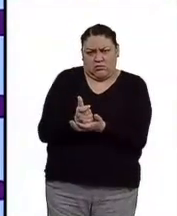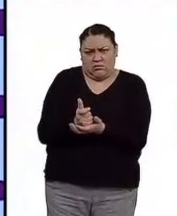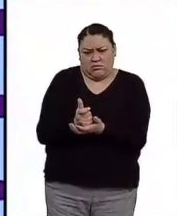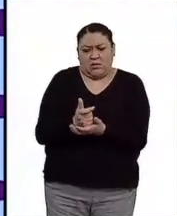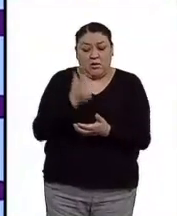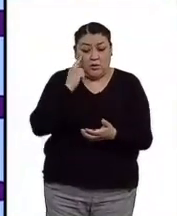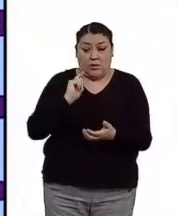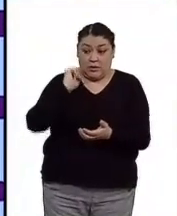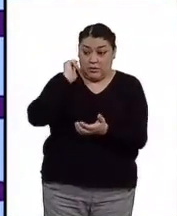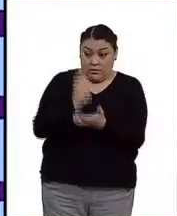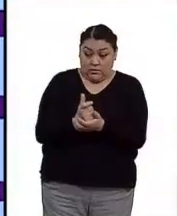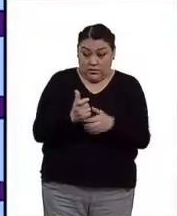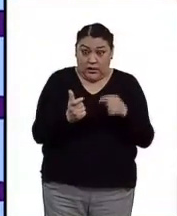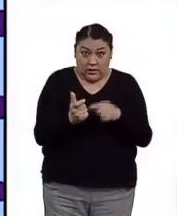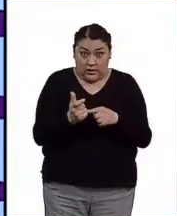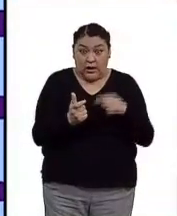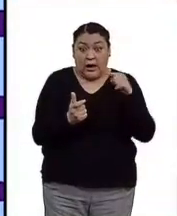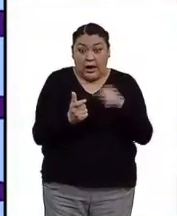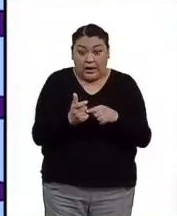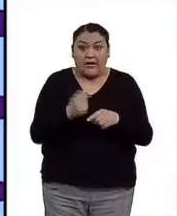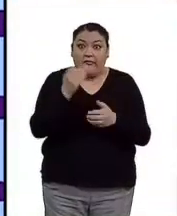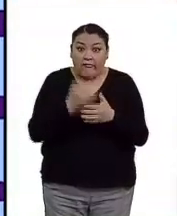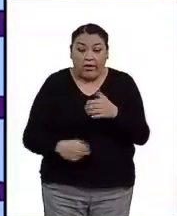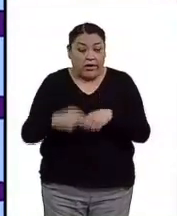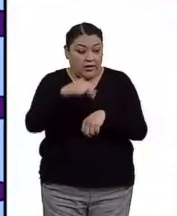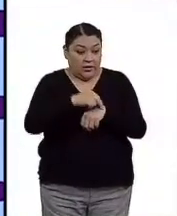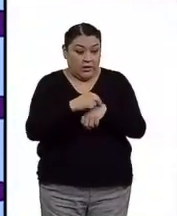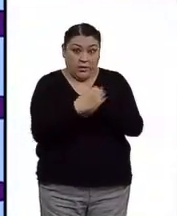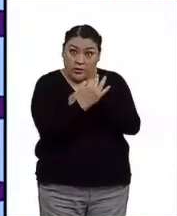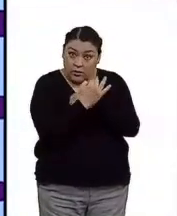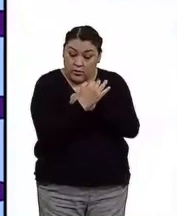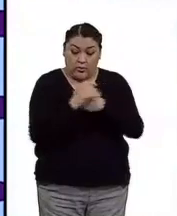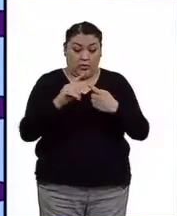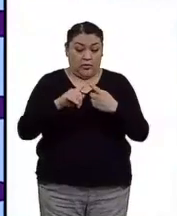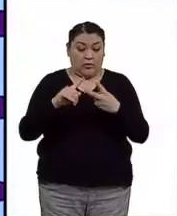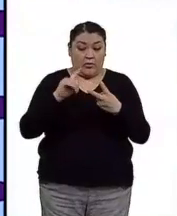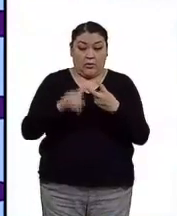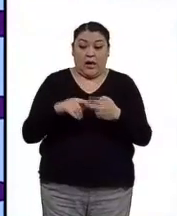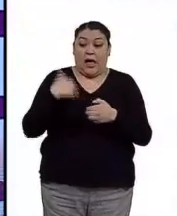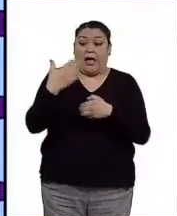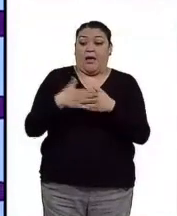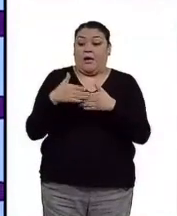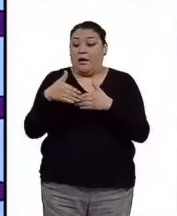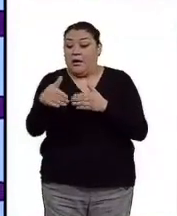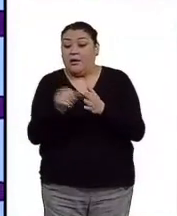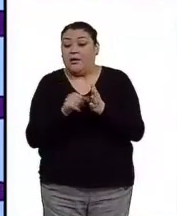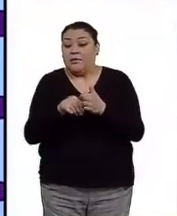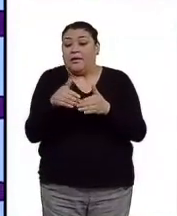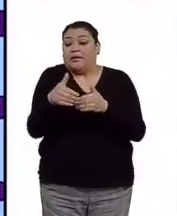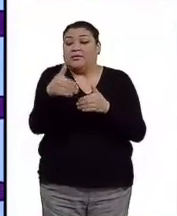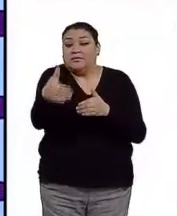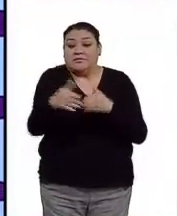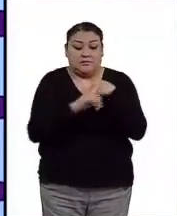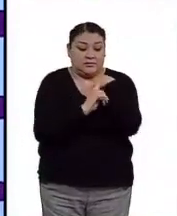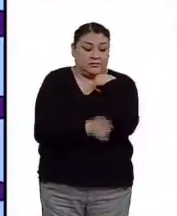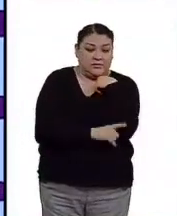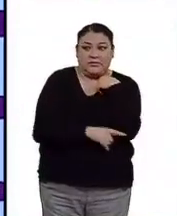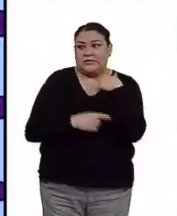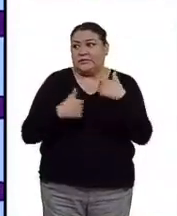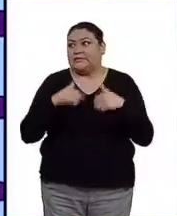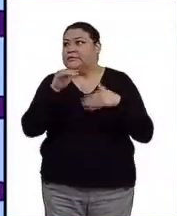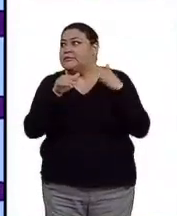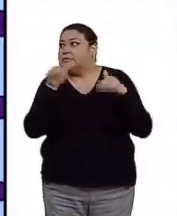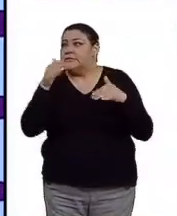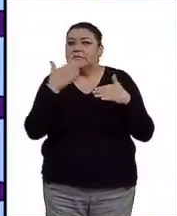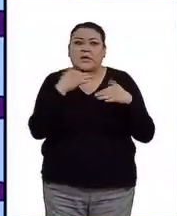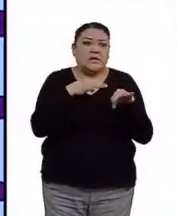no basta para cubrir la necesidad de atención médica y el hecho de que esa mujer va a batallar en los siguientes meses mientras está embarazada o tiene